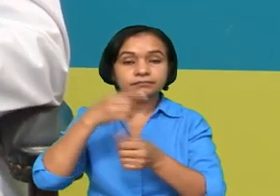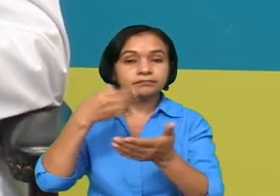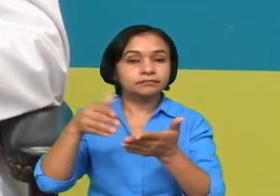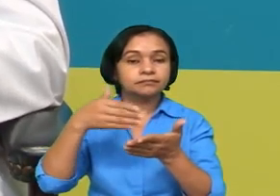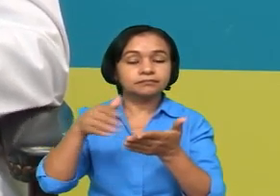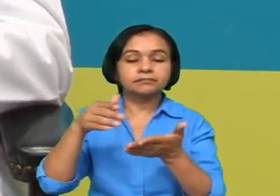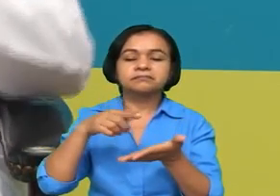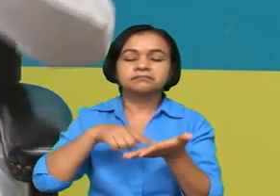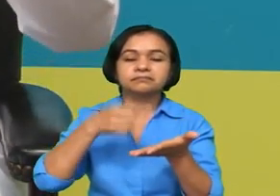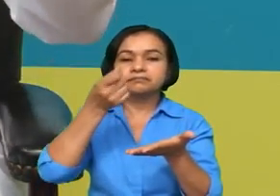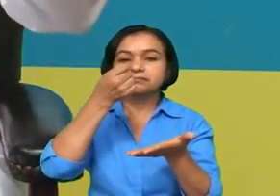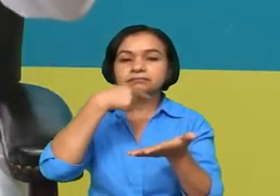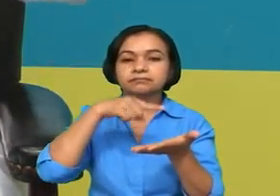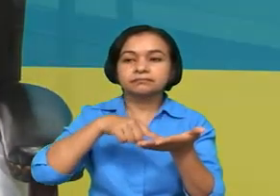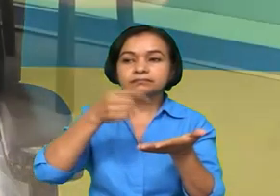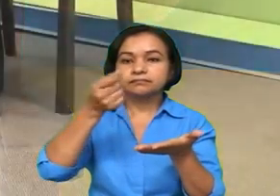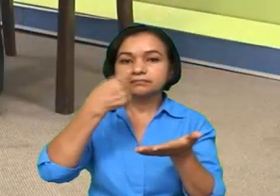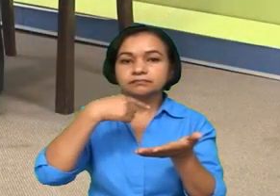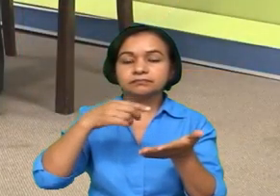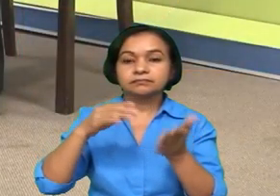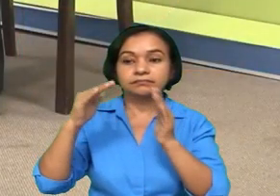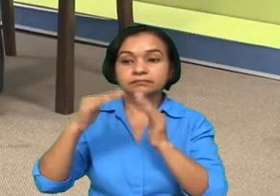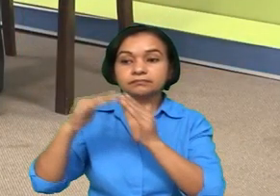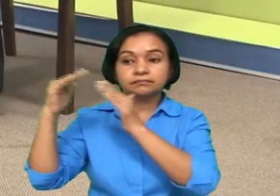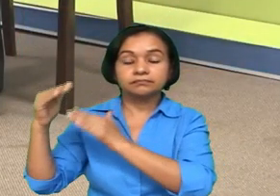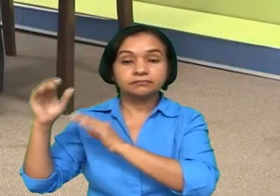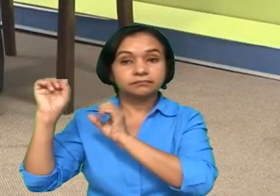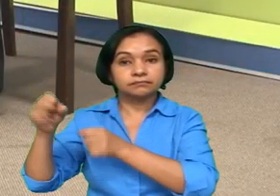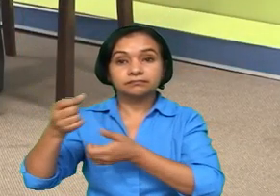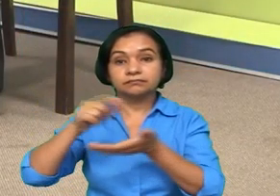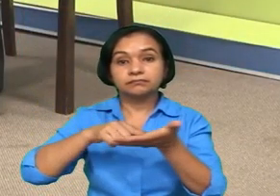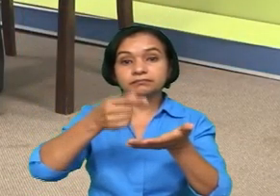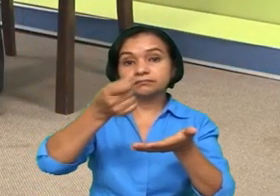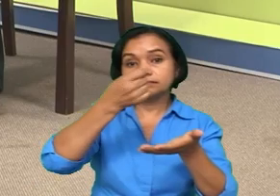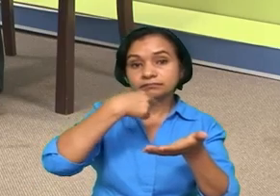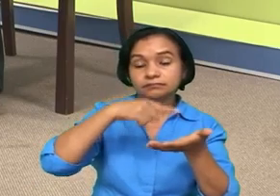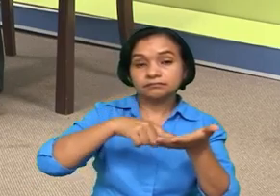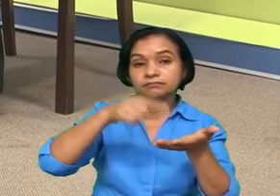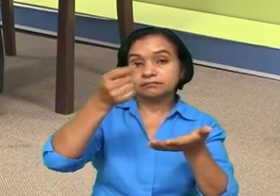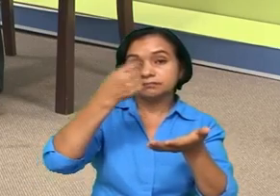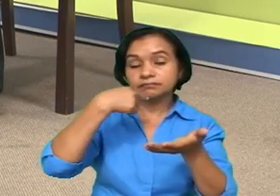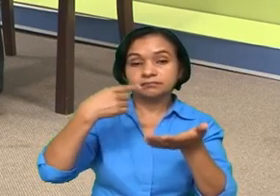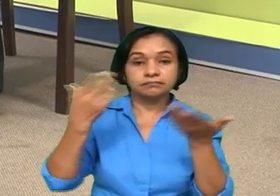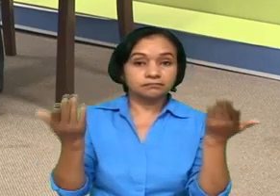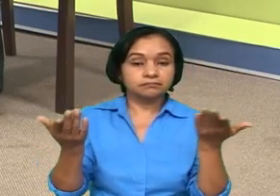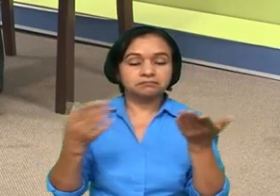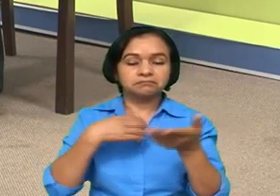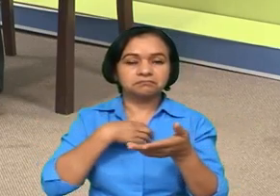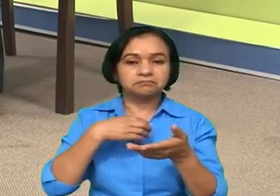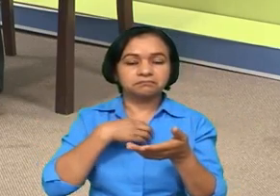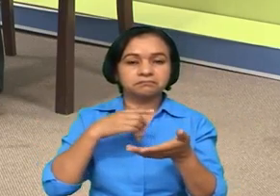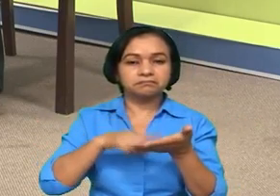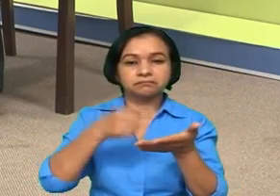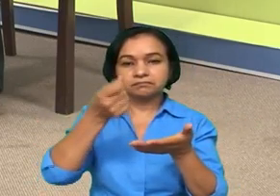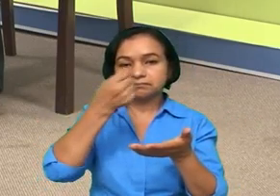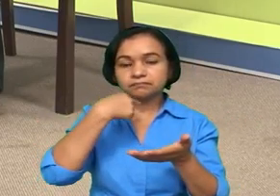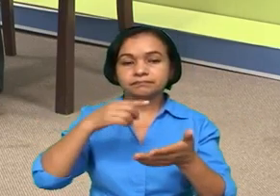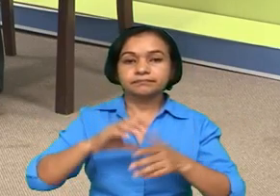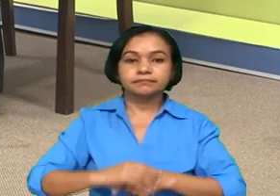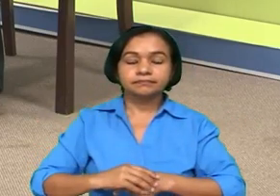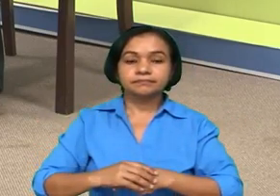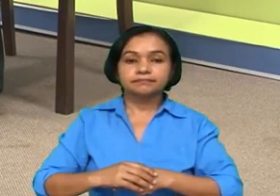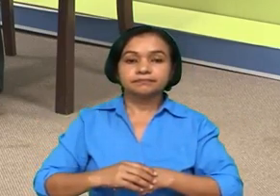se automedican. O la vecina me dijo que pudiera tomar este medicamento u otro y no, se automedica.